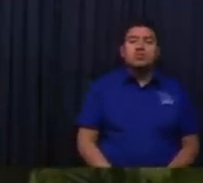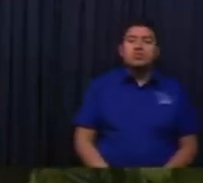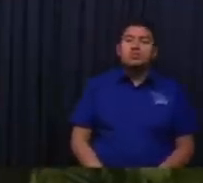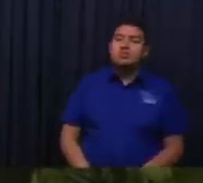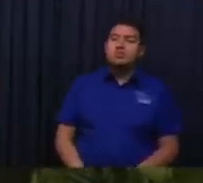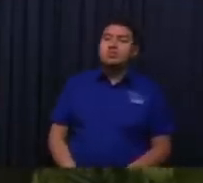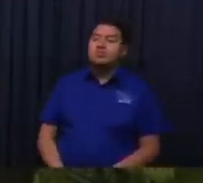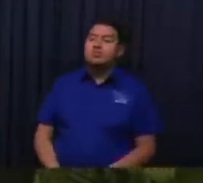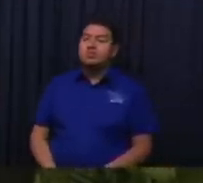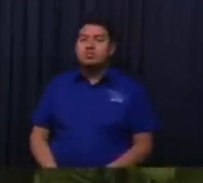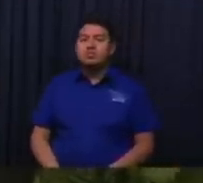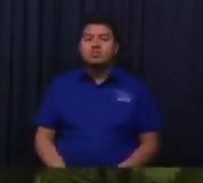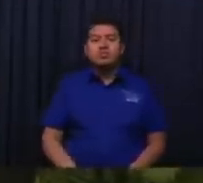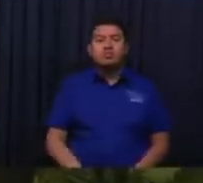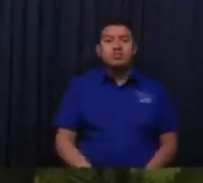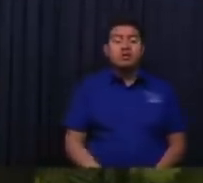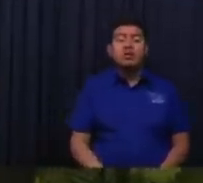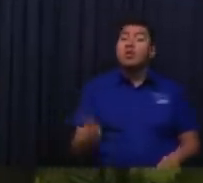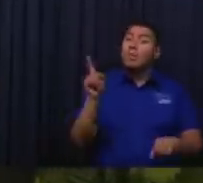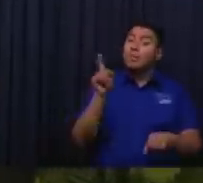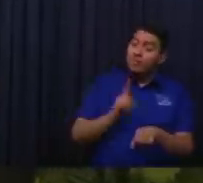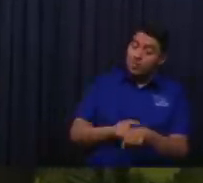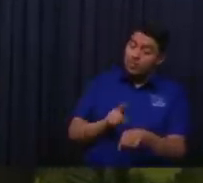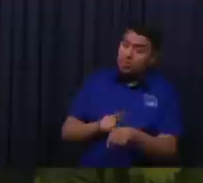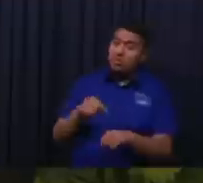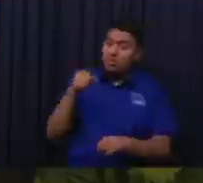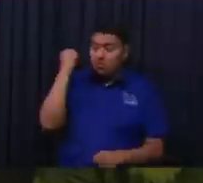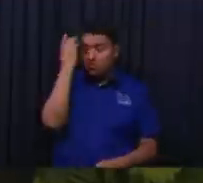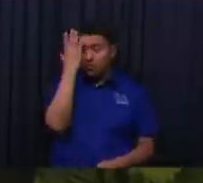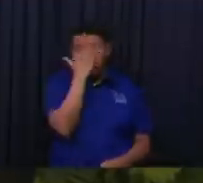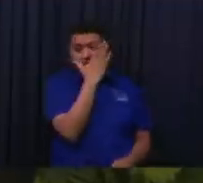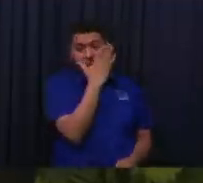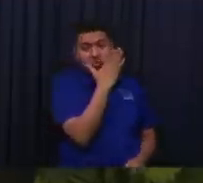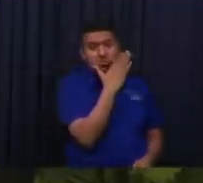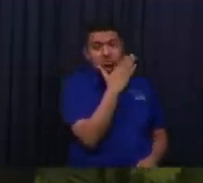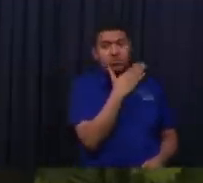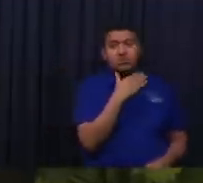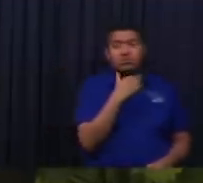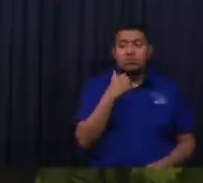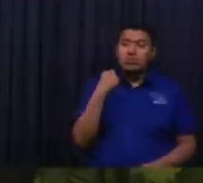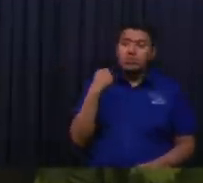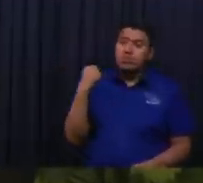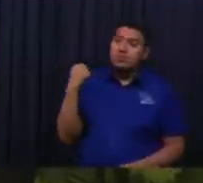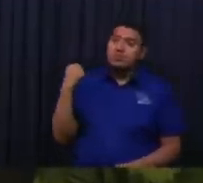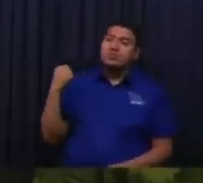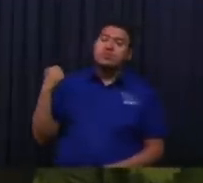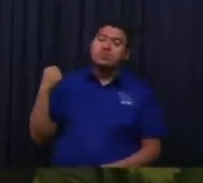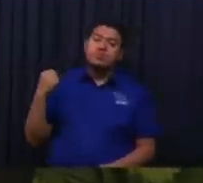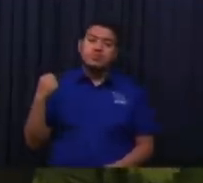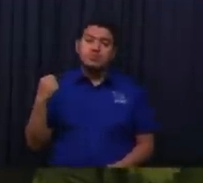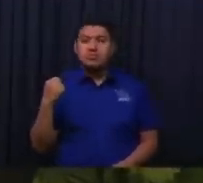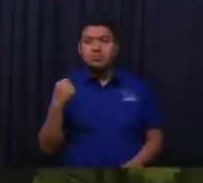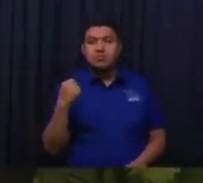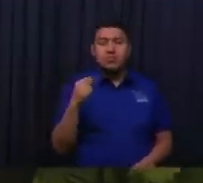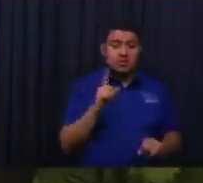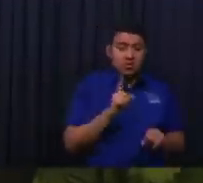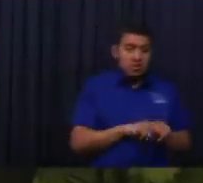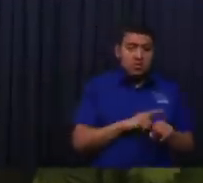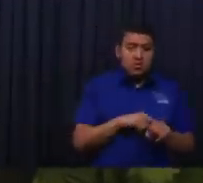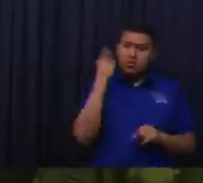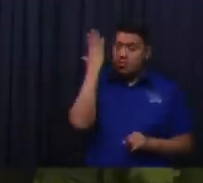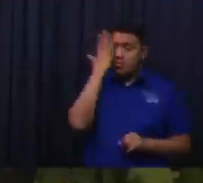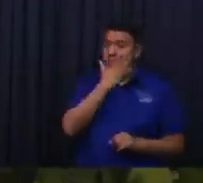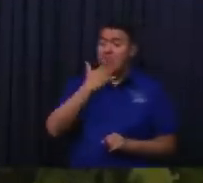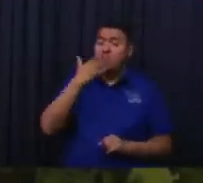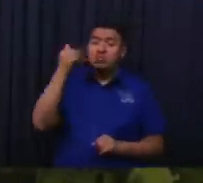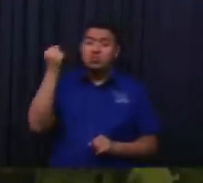Atendámoslos, por favor. Es el momento precioso. Mire, familias completas están pasando. Es un momento glorioso para decirle: